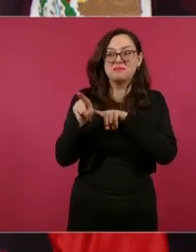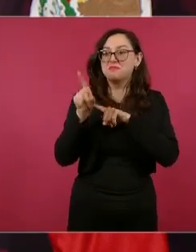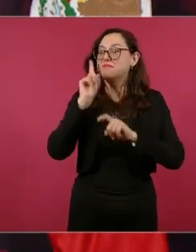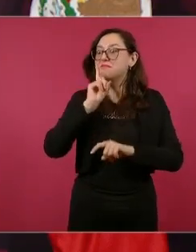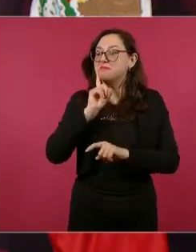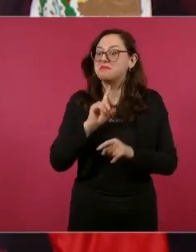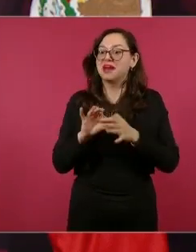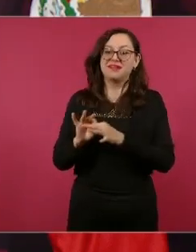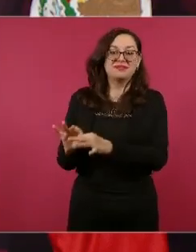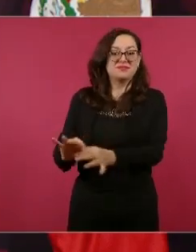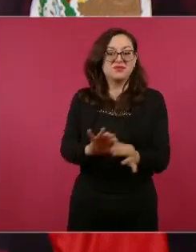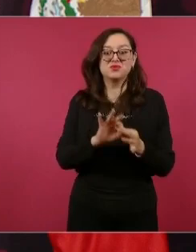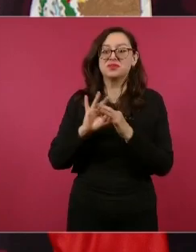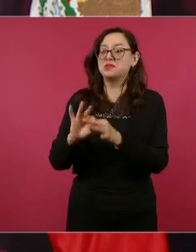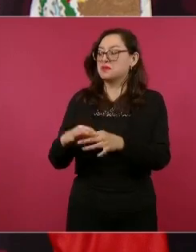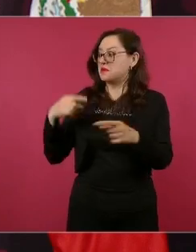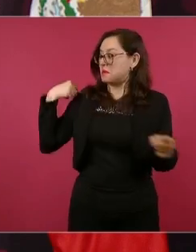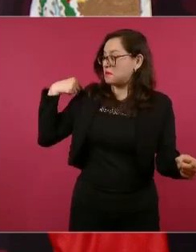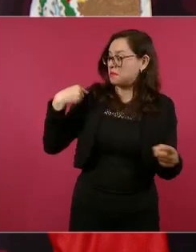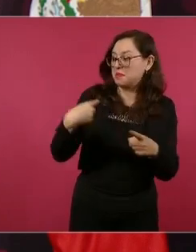porque nos queremos mucho,